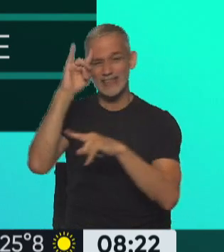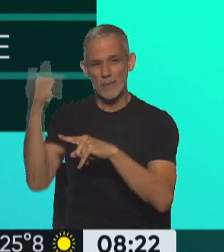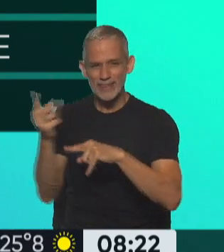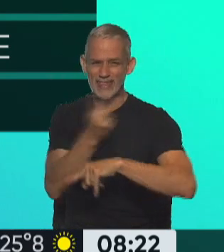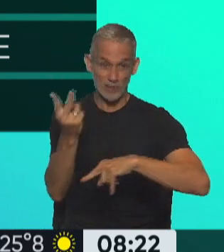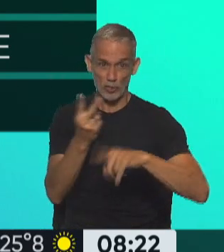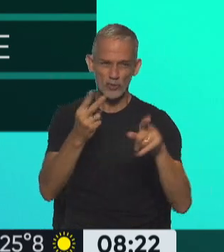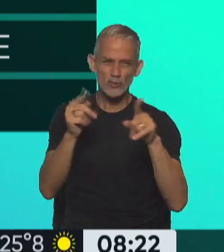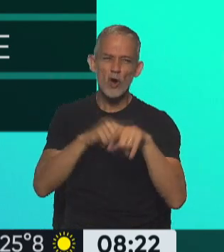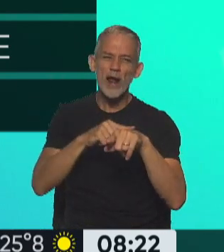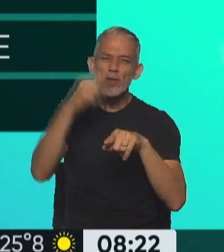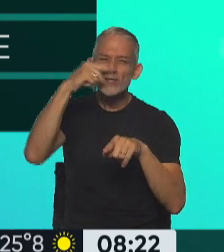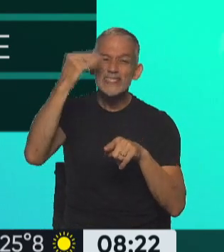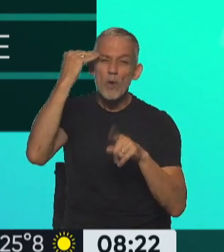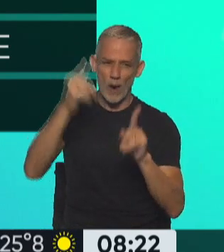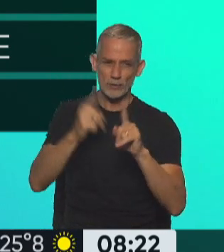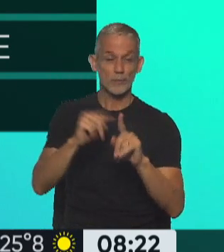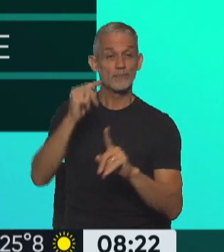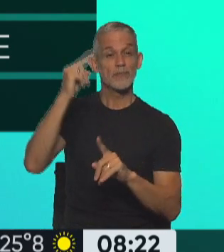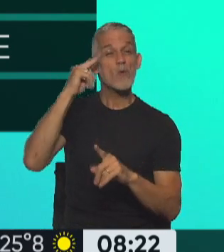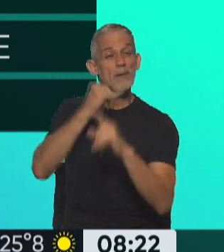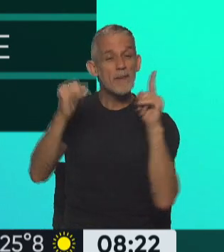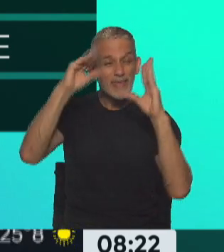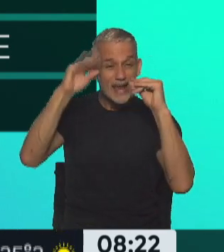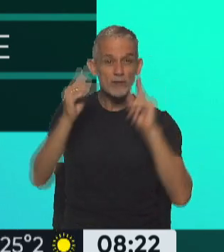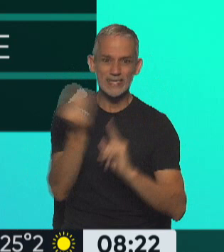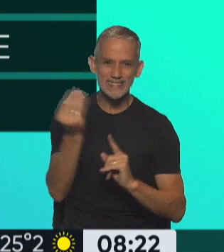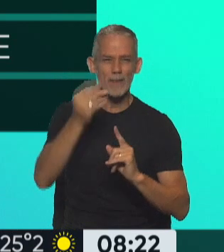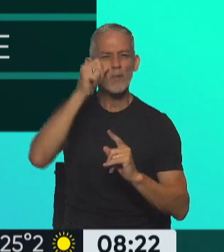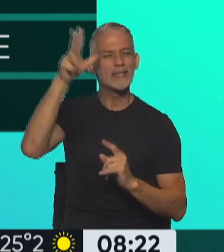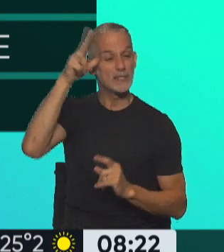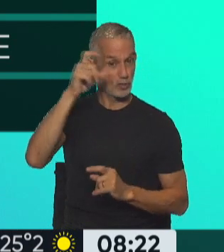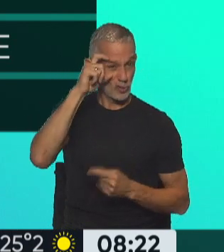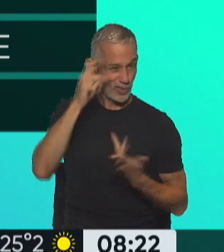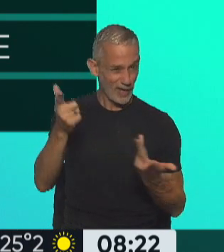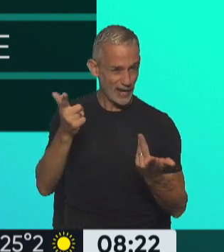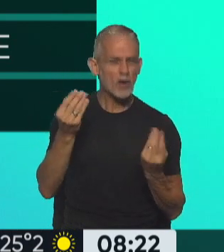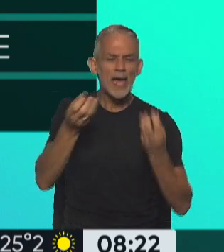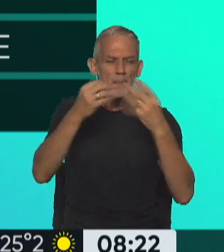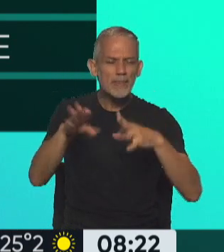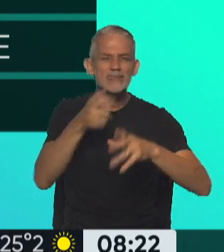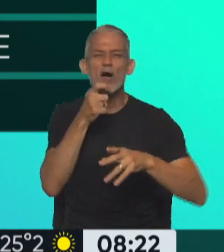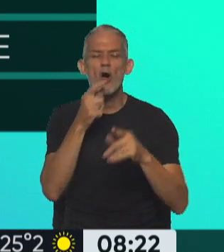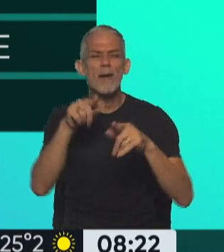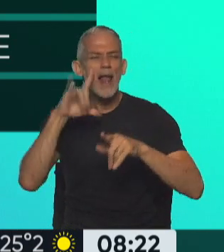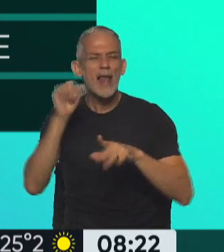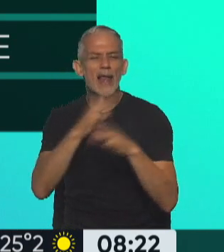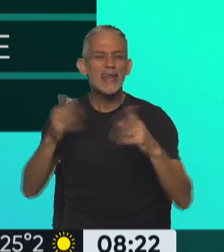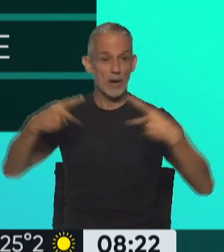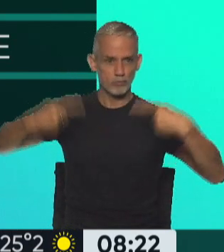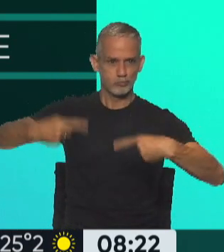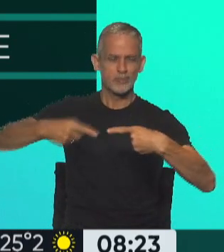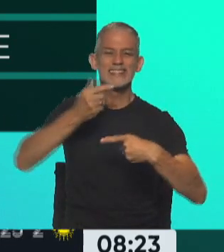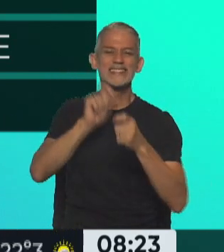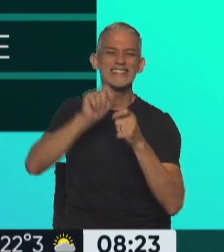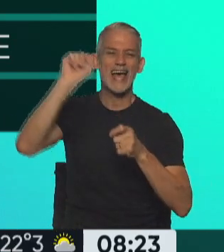dos últimos a las 19:15. A las 21:30 de ese sábado 28 de enero, comenzando la Copa de la Liga Profesional de Fútbol, en